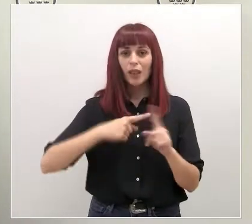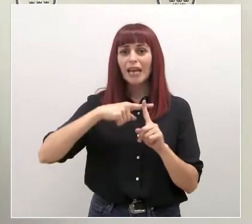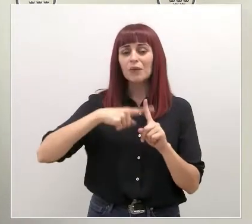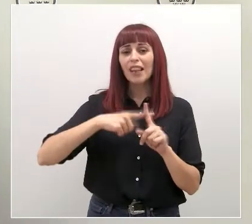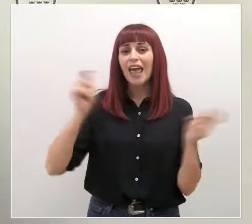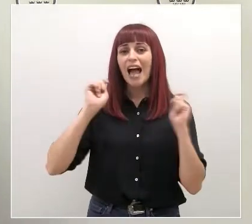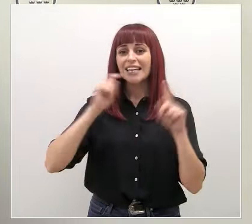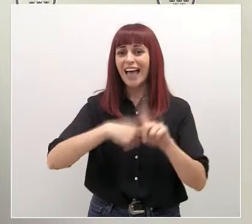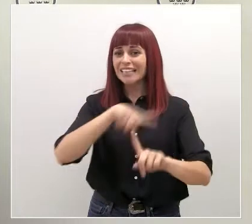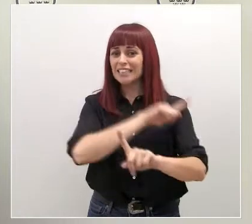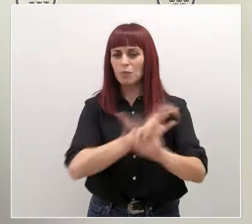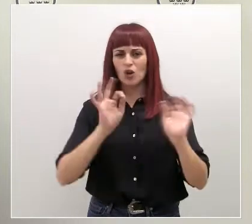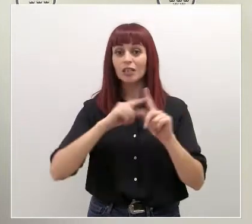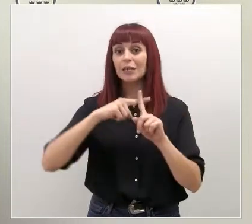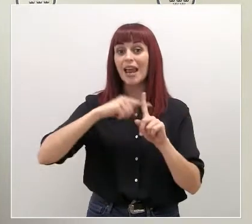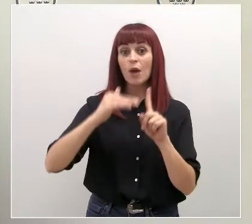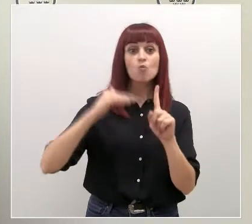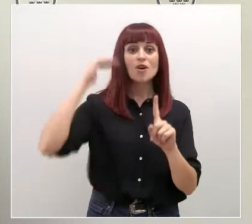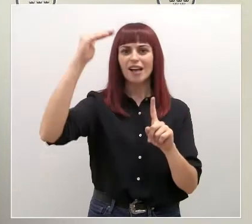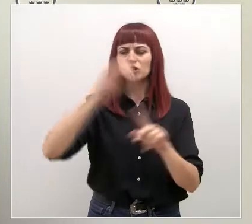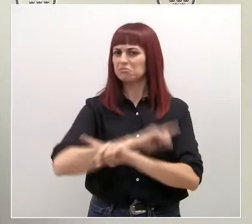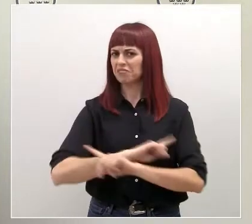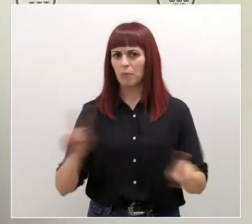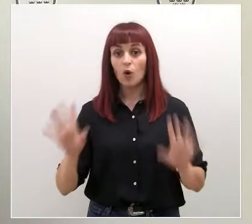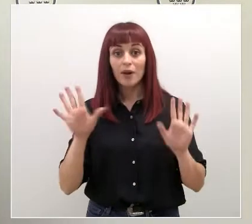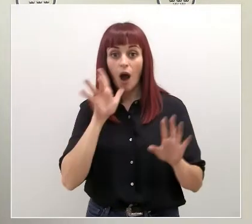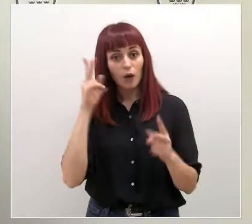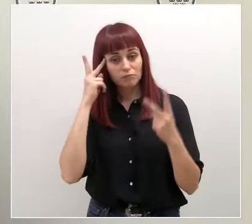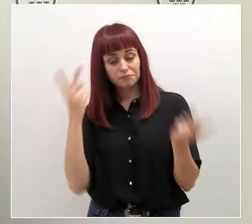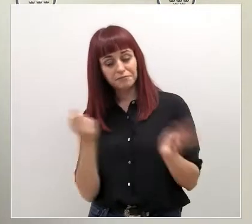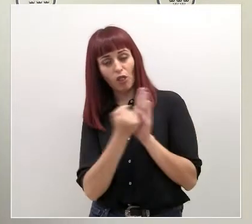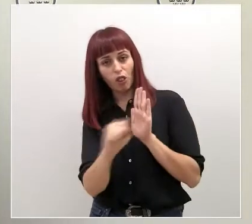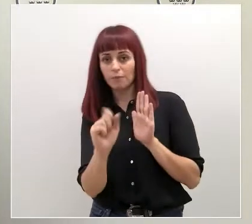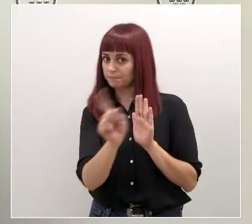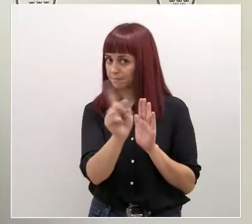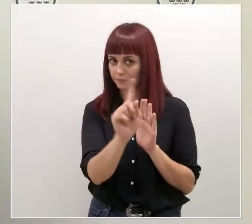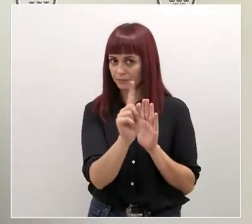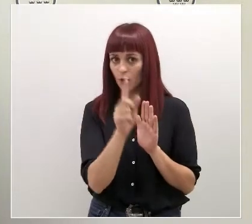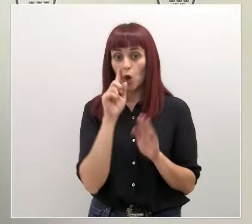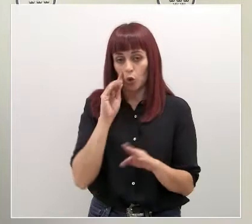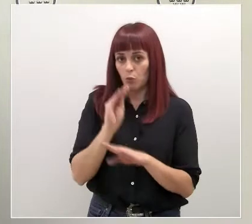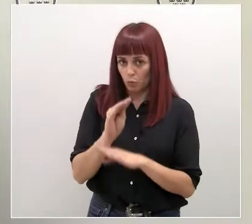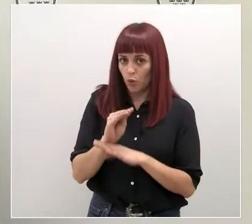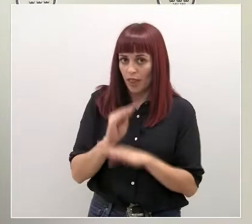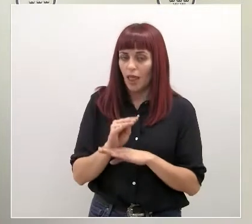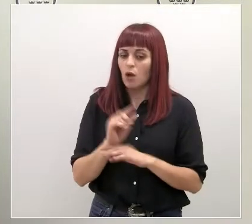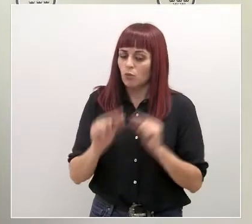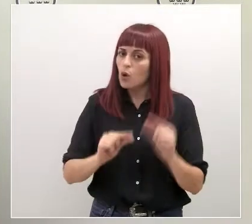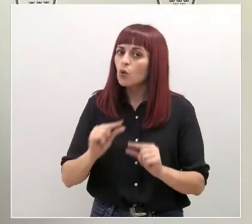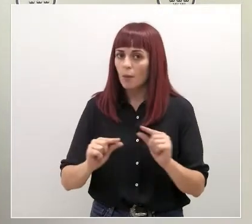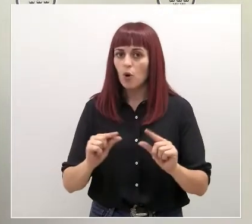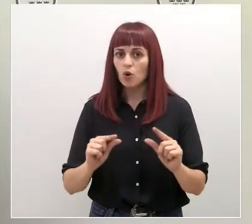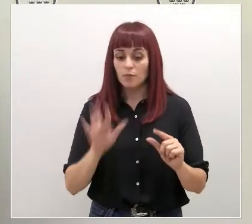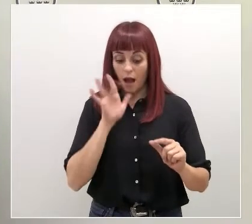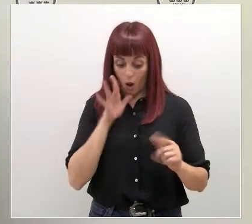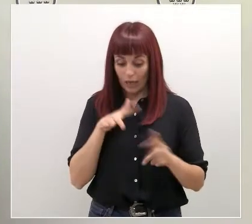alerta extremo ni en muy alto. Pero no debemos relajarnos en ningún caso. La prudencia y la cautela que nos han